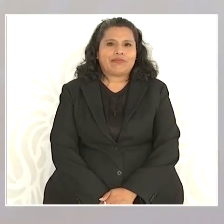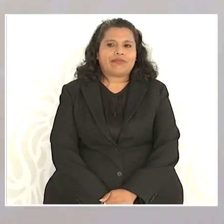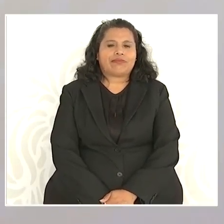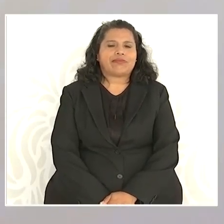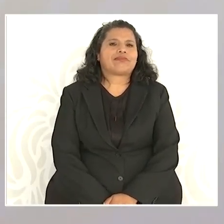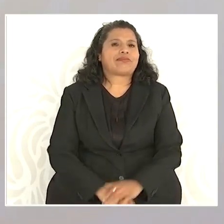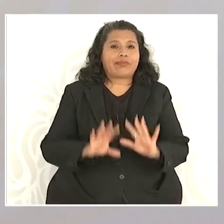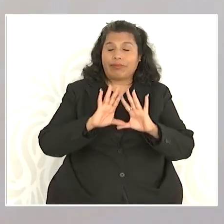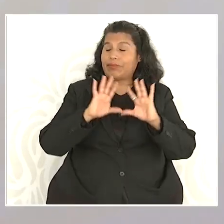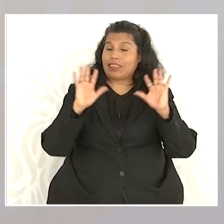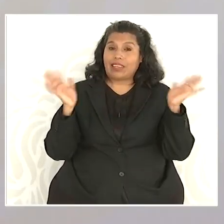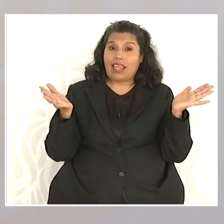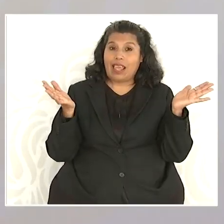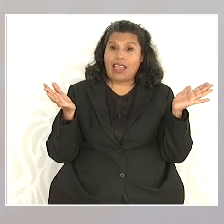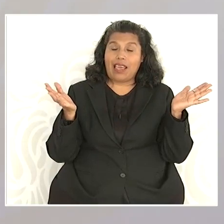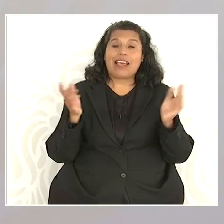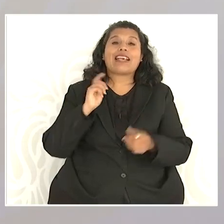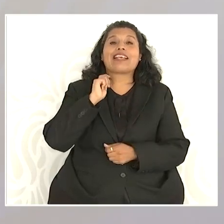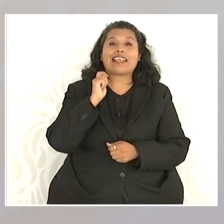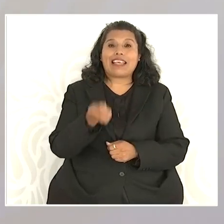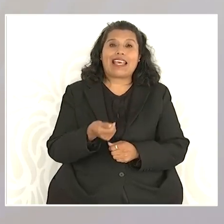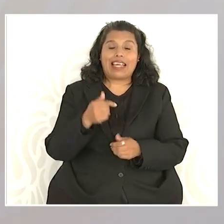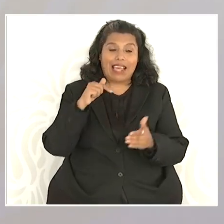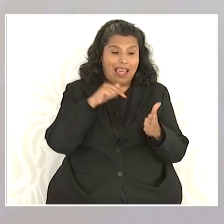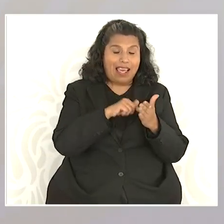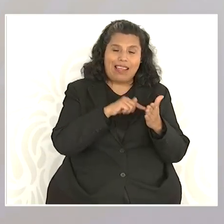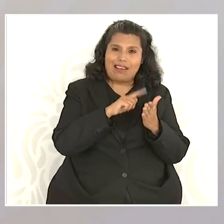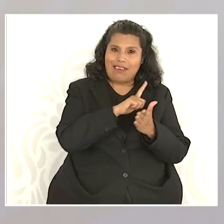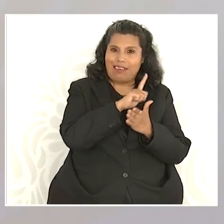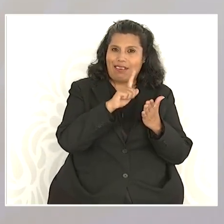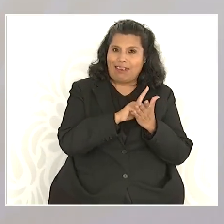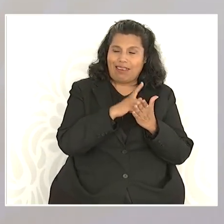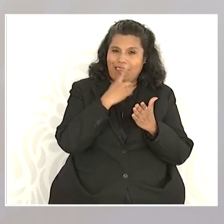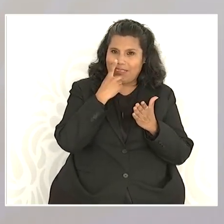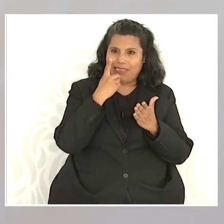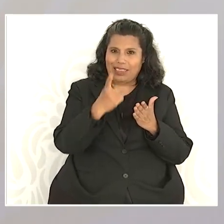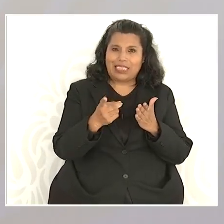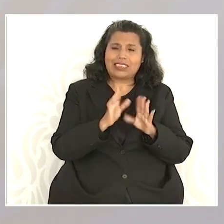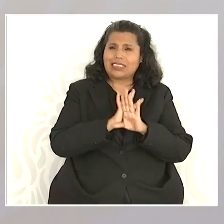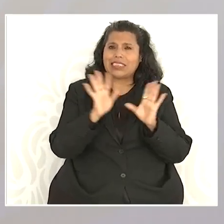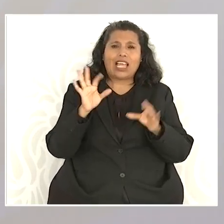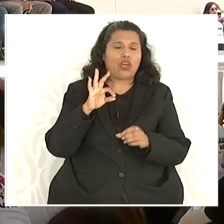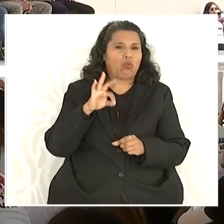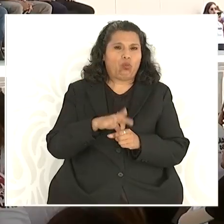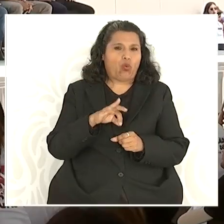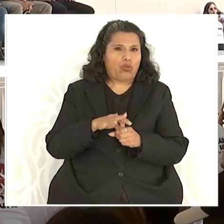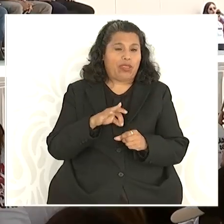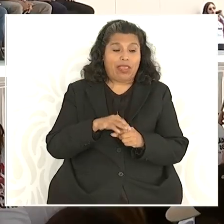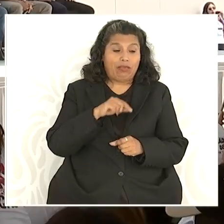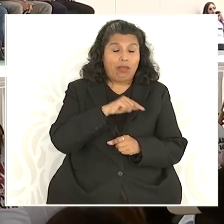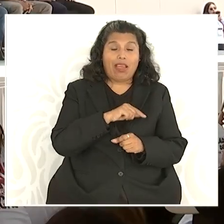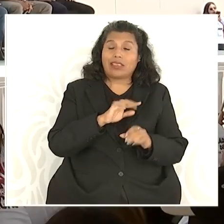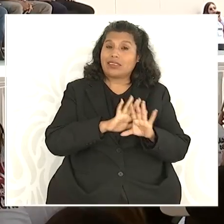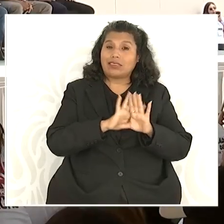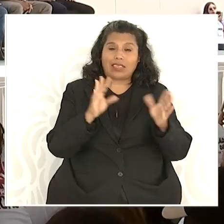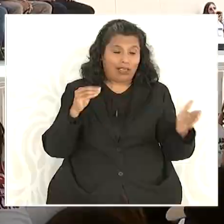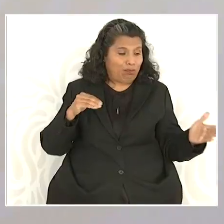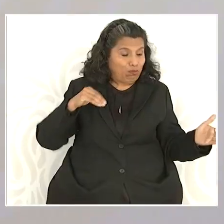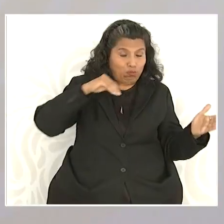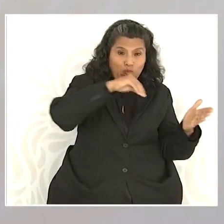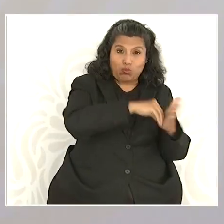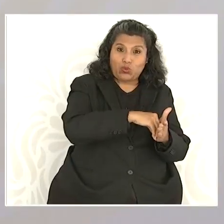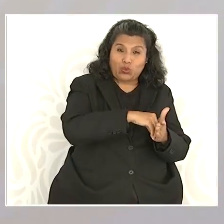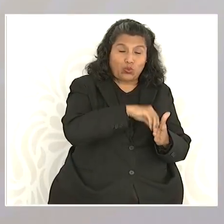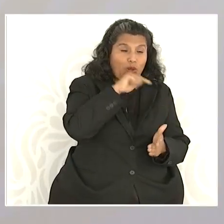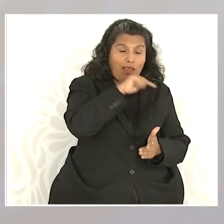Ya era parte de la Constitución, ya se había votado, ya está en la letra de la Constitución.